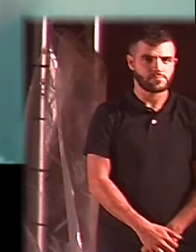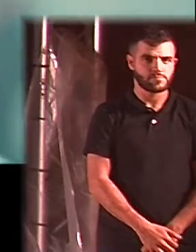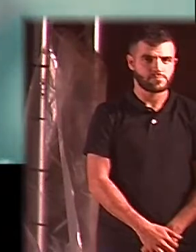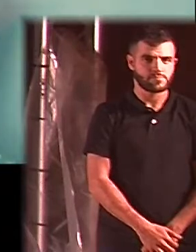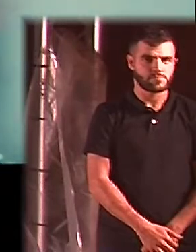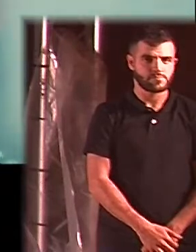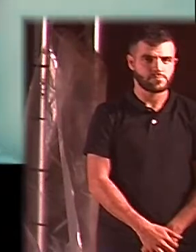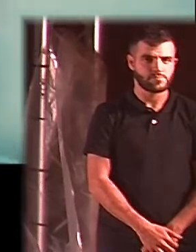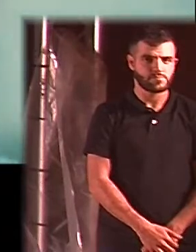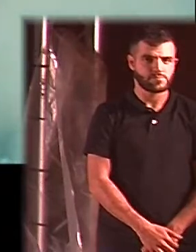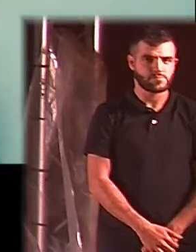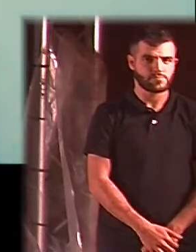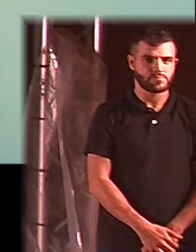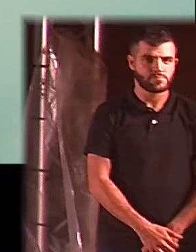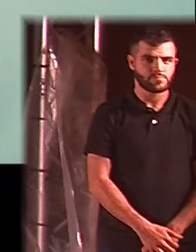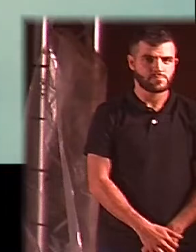like